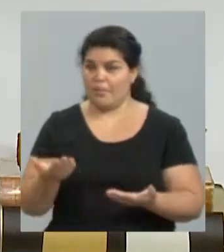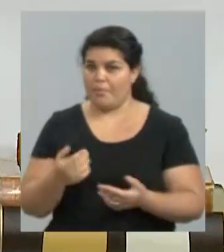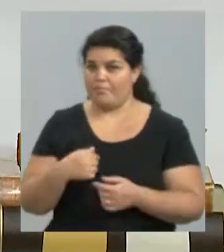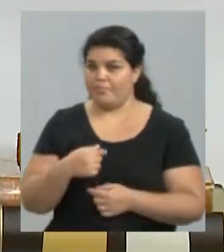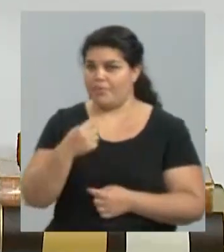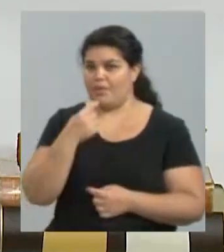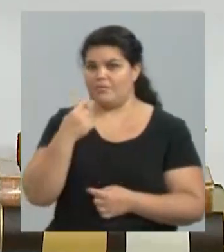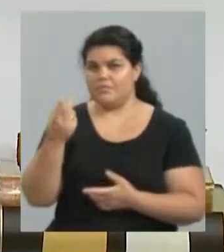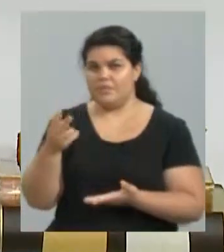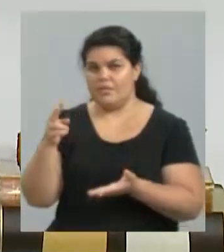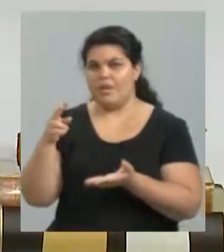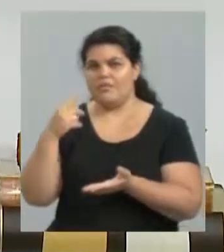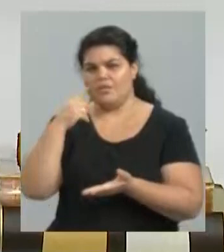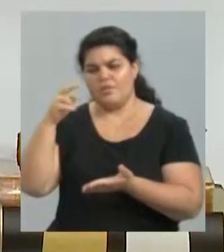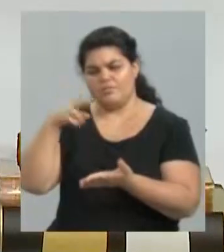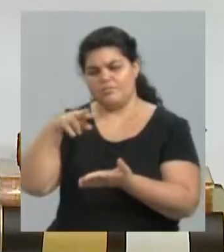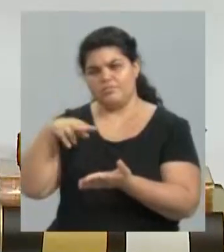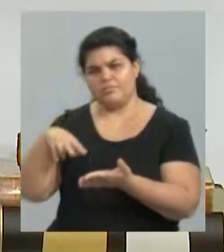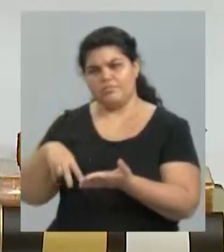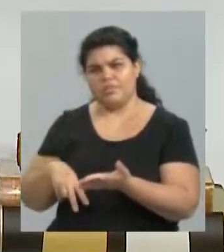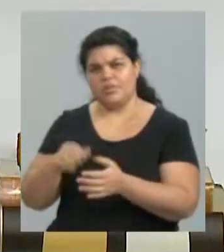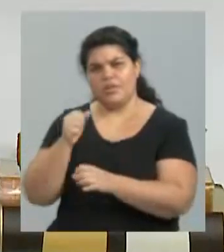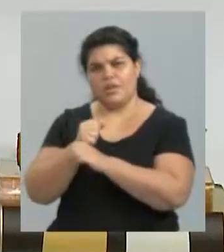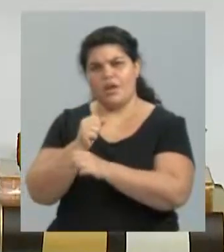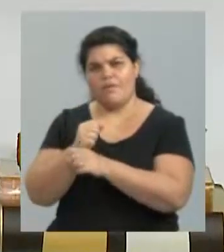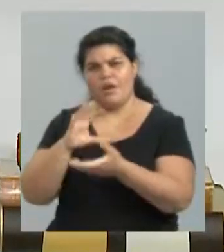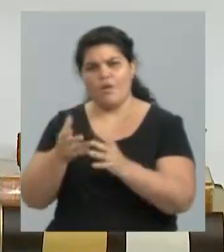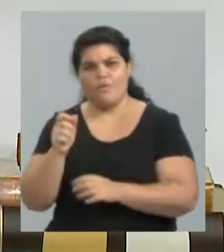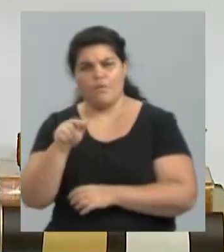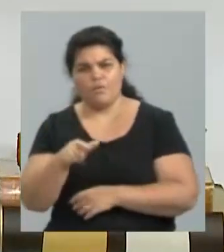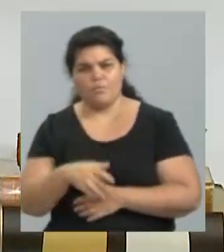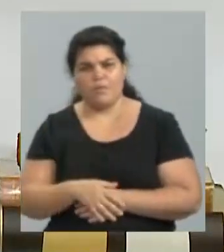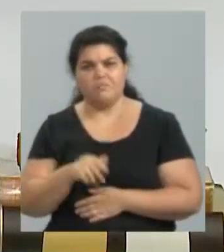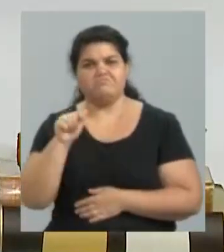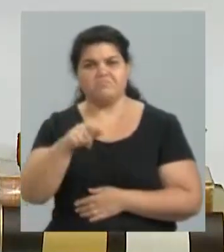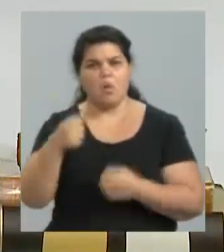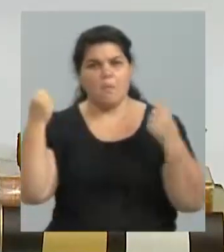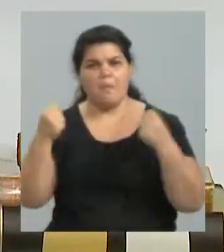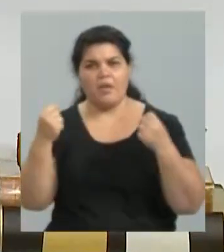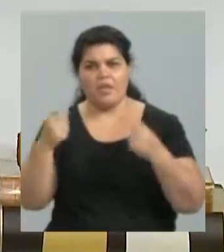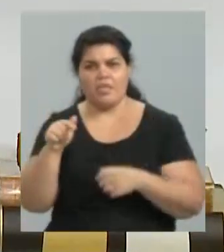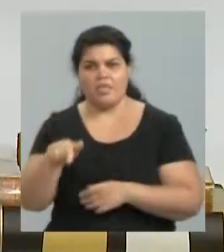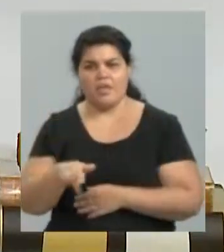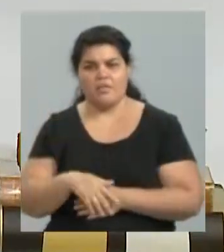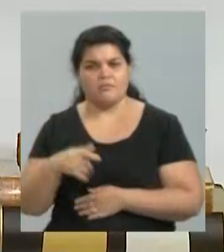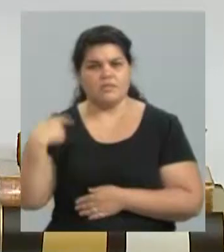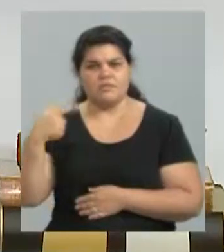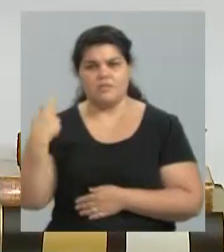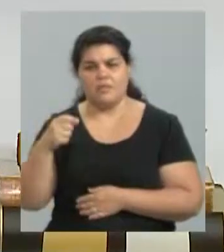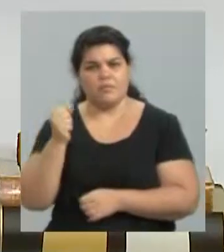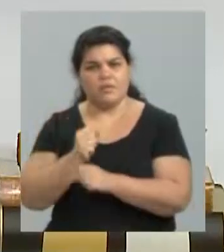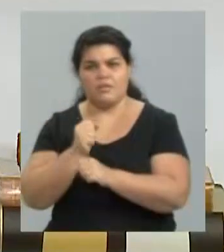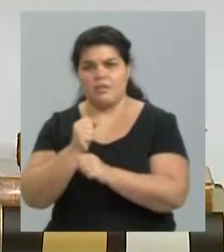estábamos mirando un poco cómo has trabajado vos, has sido realmente una militante bastante, has trabajado muchísimo y eso creo